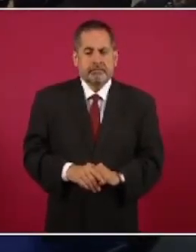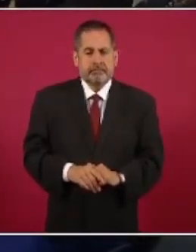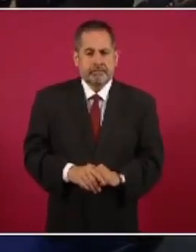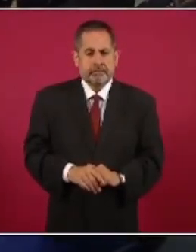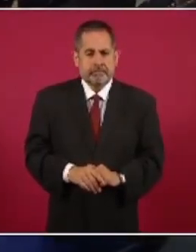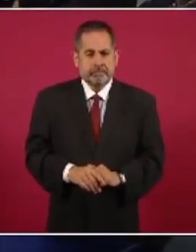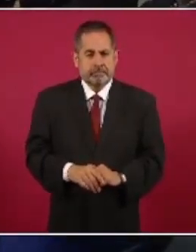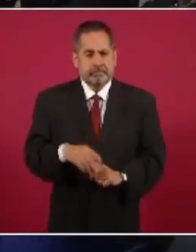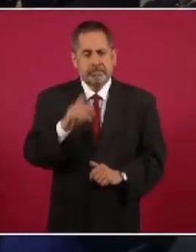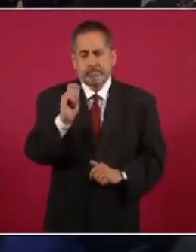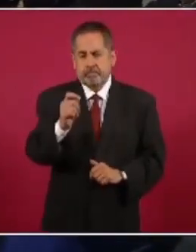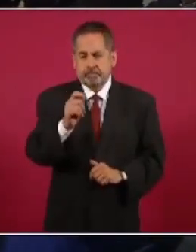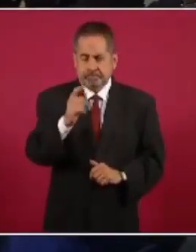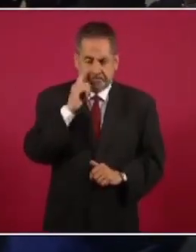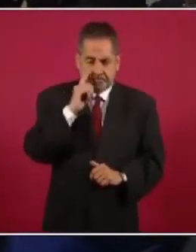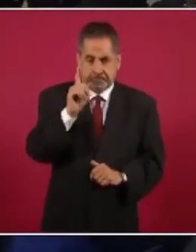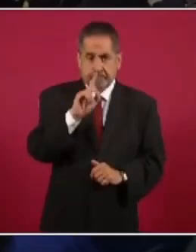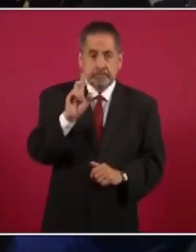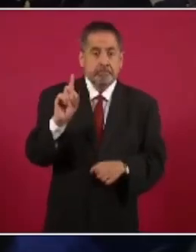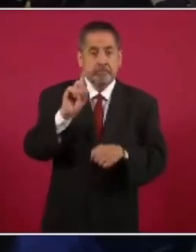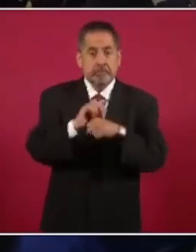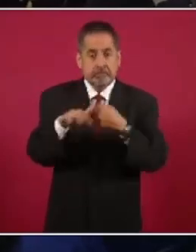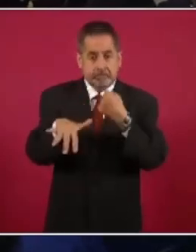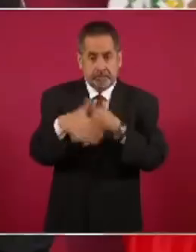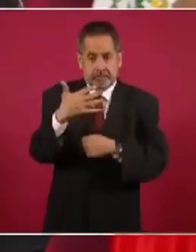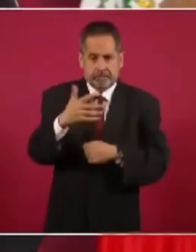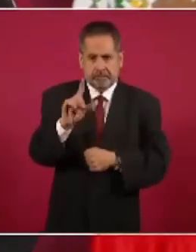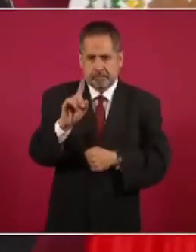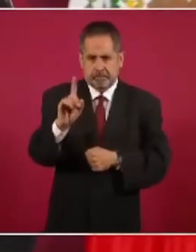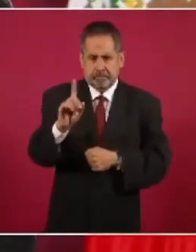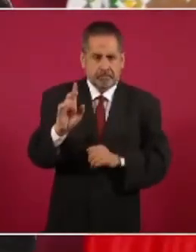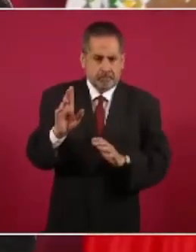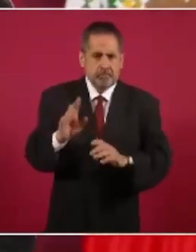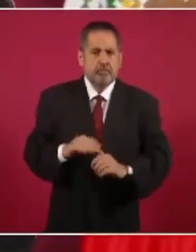Vamos a… No, el 15 no.